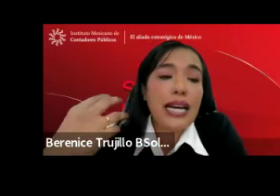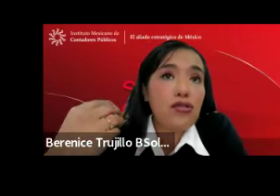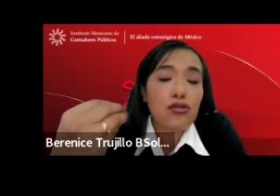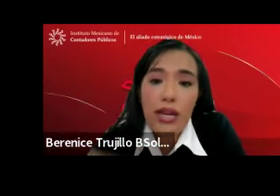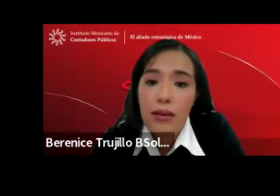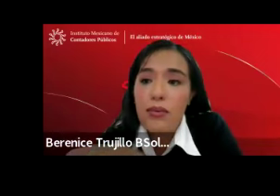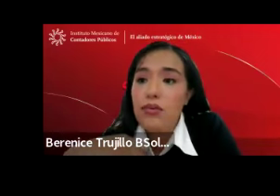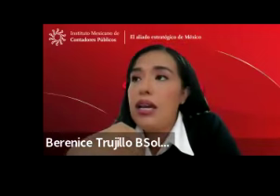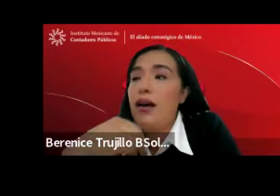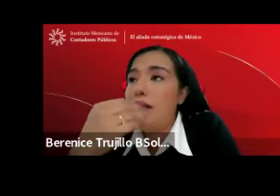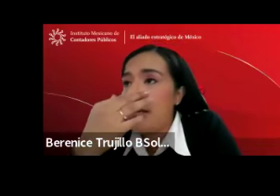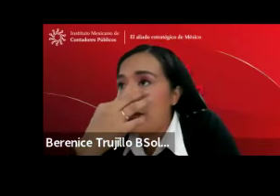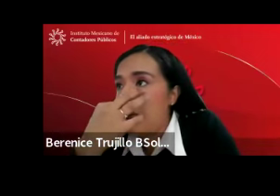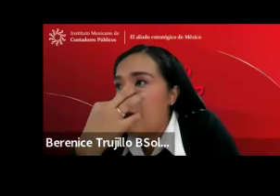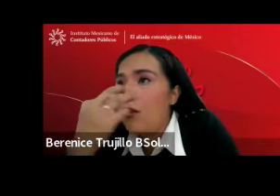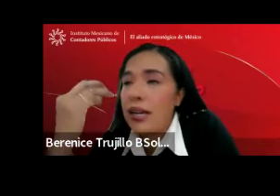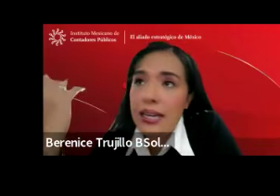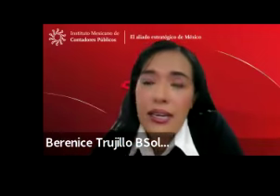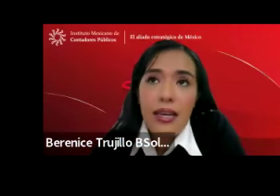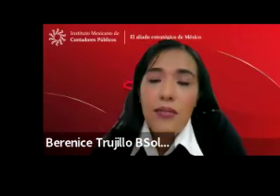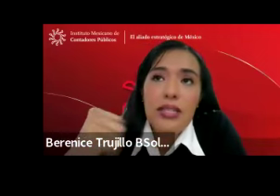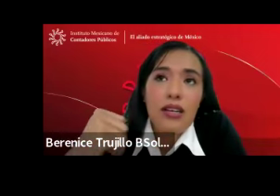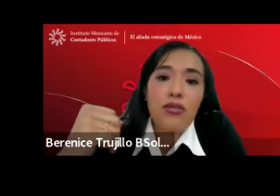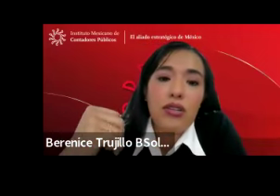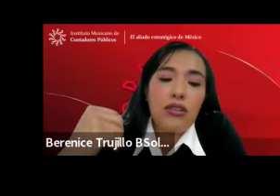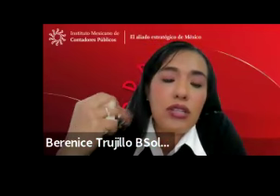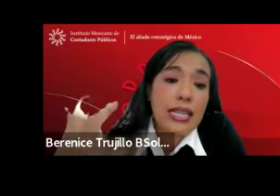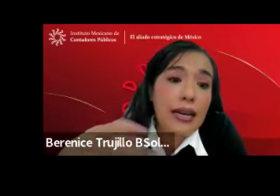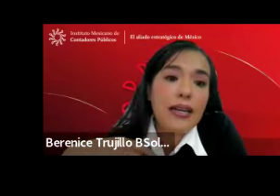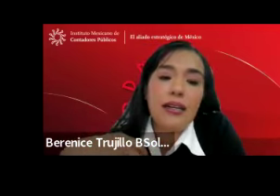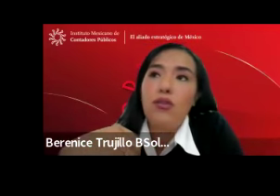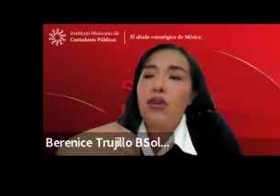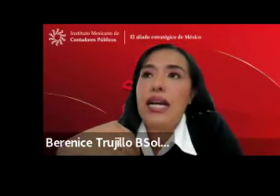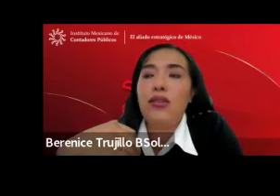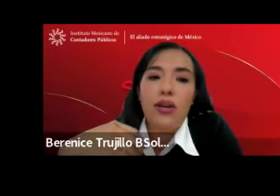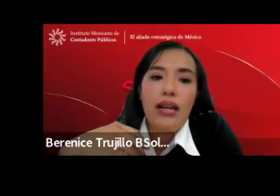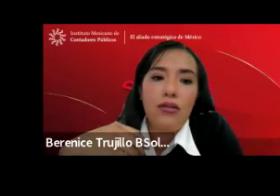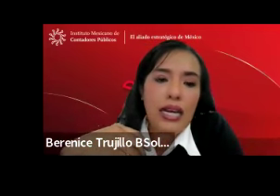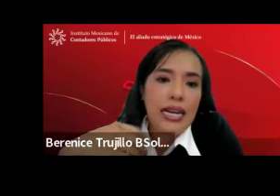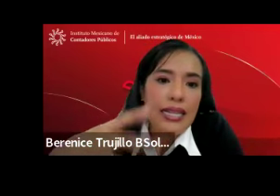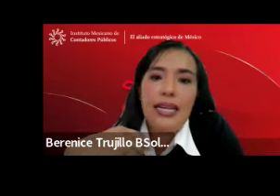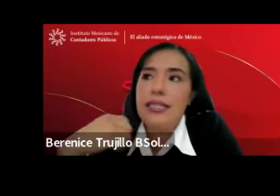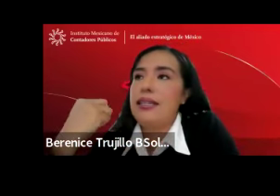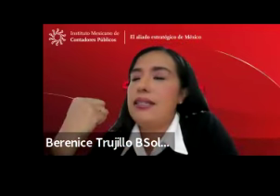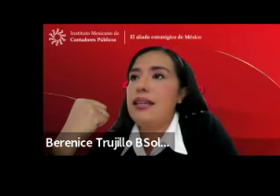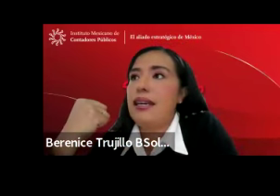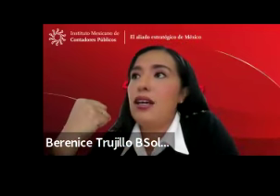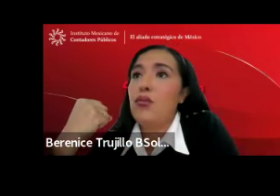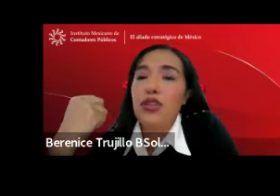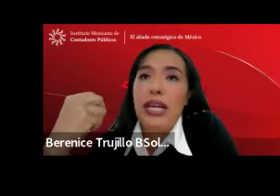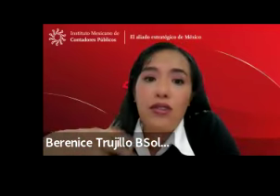año vemos casos nuevos. Ahorita están viendo que pues Estados Unidos está colocando a los